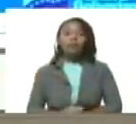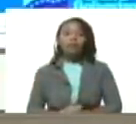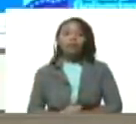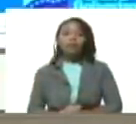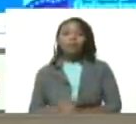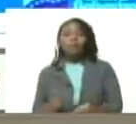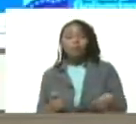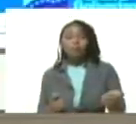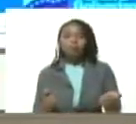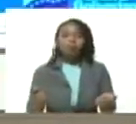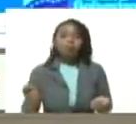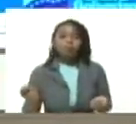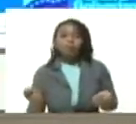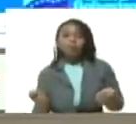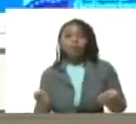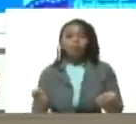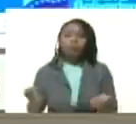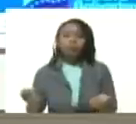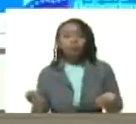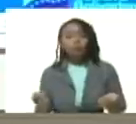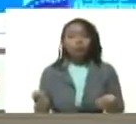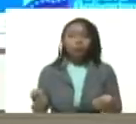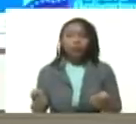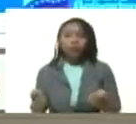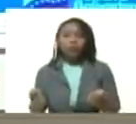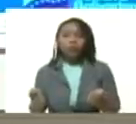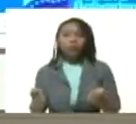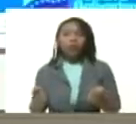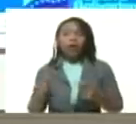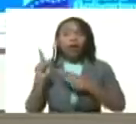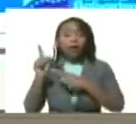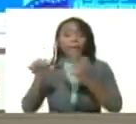lidiar con este problema